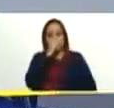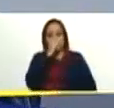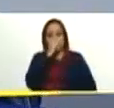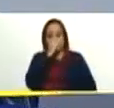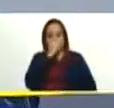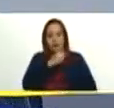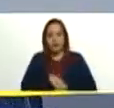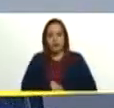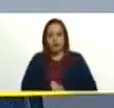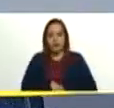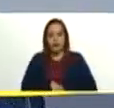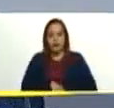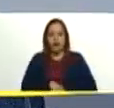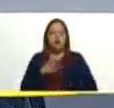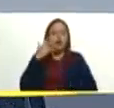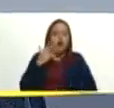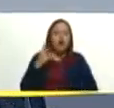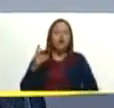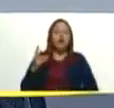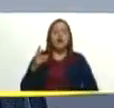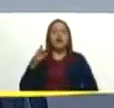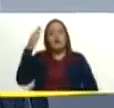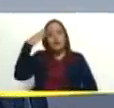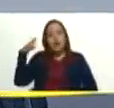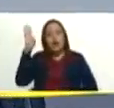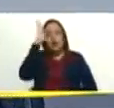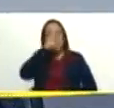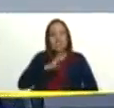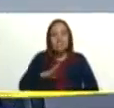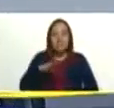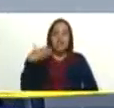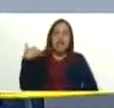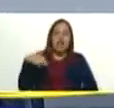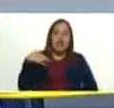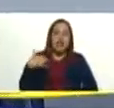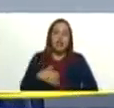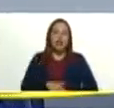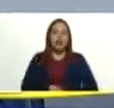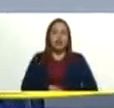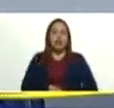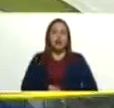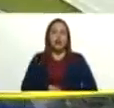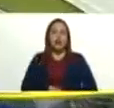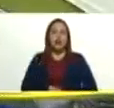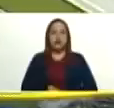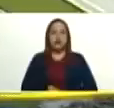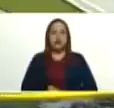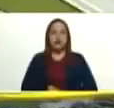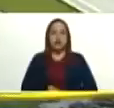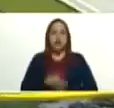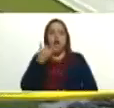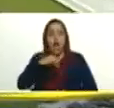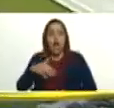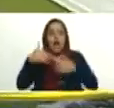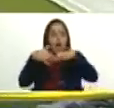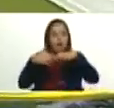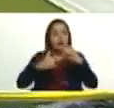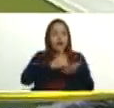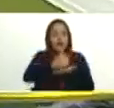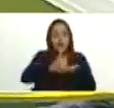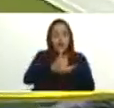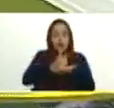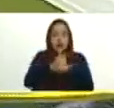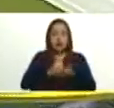Brazil, zona. Argentina, bueno, México, Brasil, Argentina, have, pharmaceutical industry, tienen industrias farmacéuticas. You have